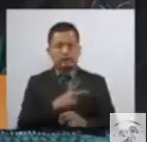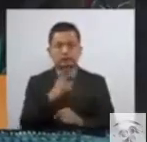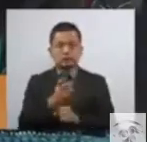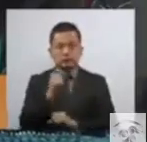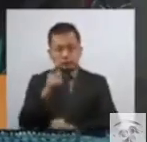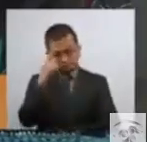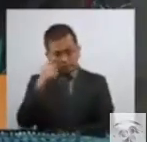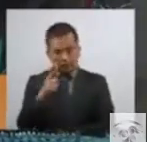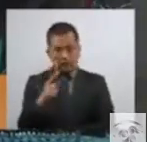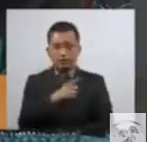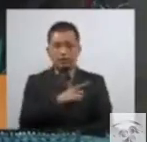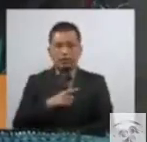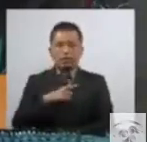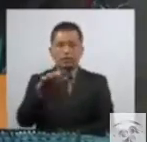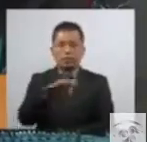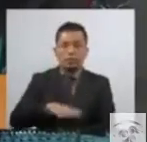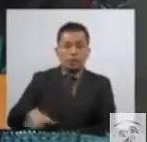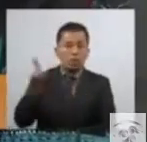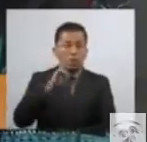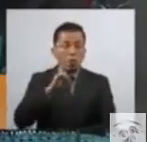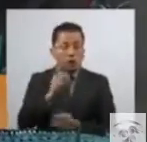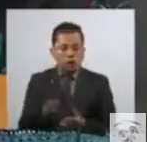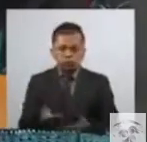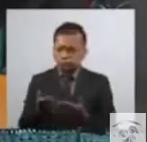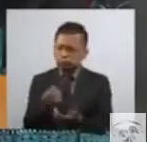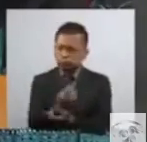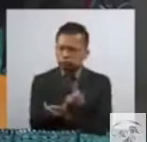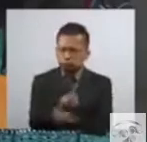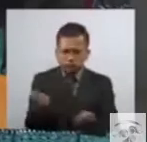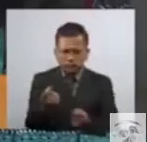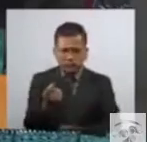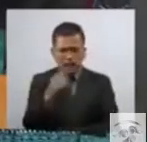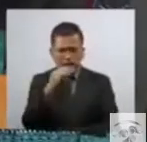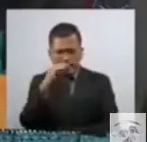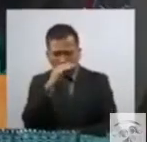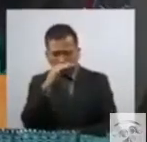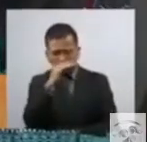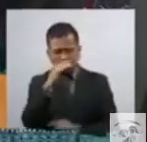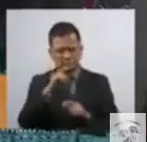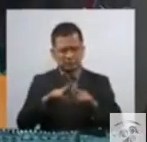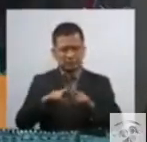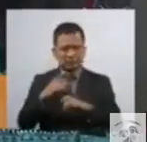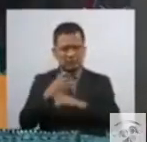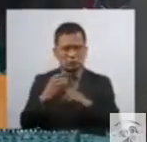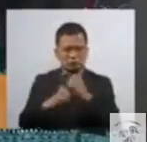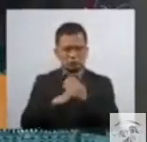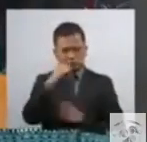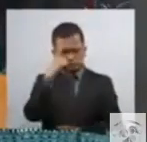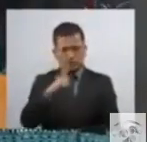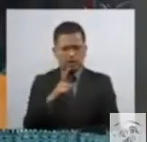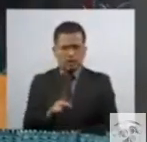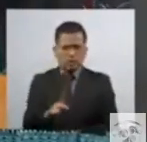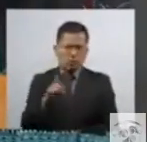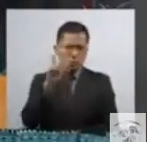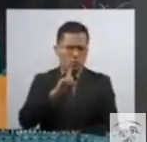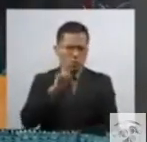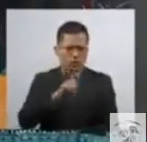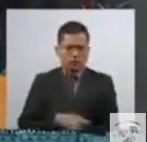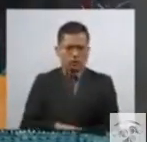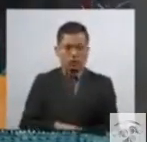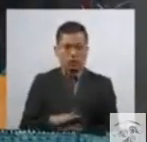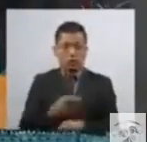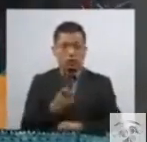menstrual. ¿Por qué? Porque estamos buscando que esta medida beneficie particularmente a las mujeres de más escasos